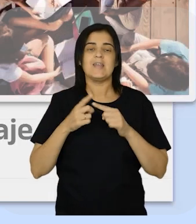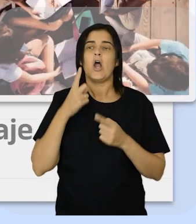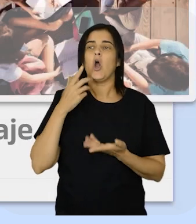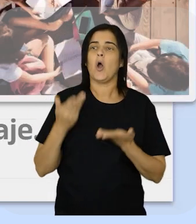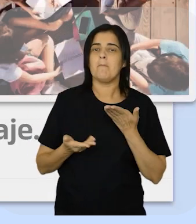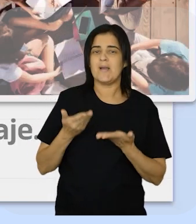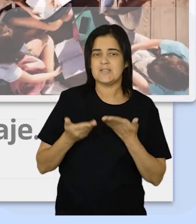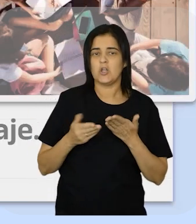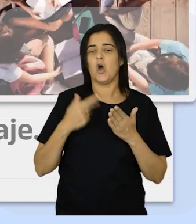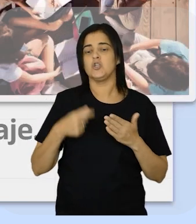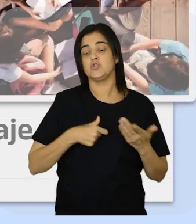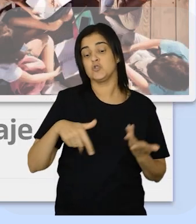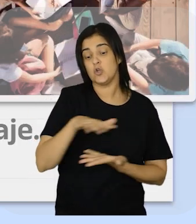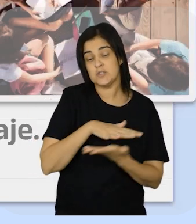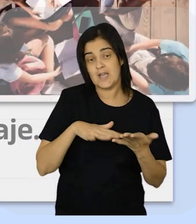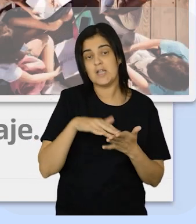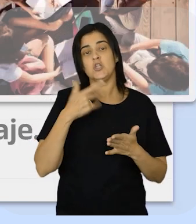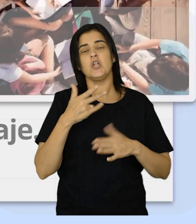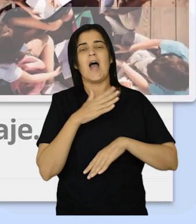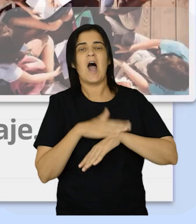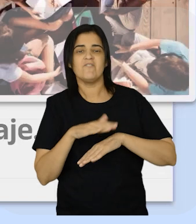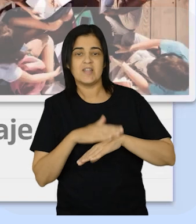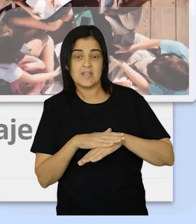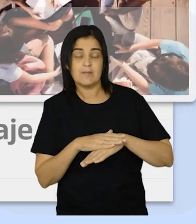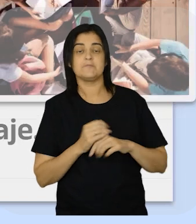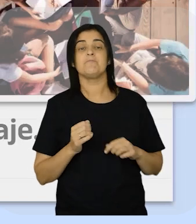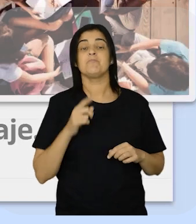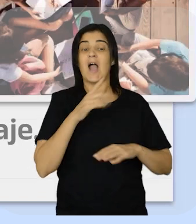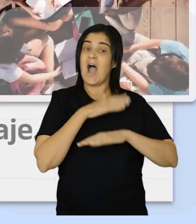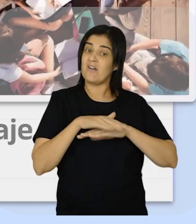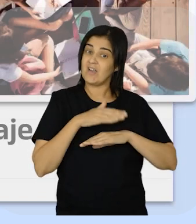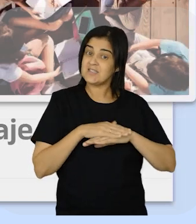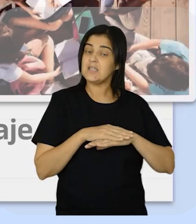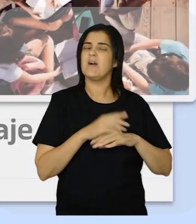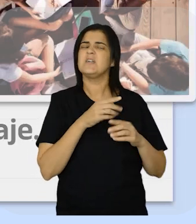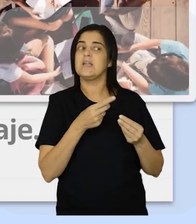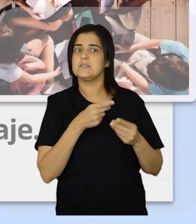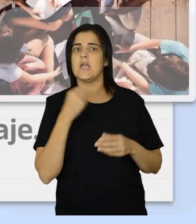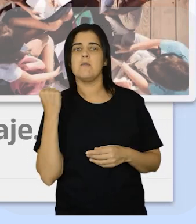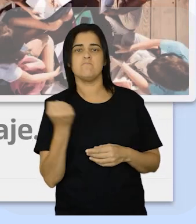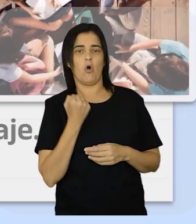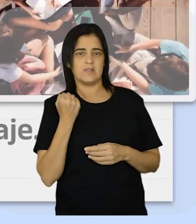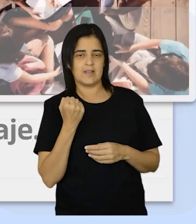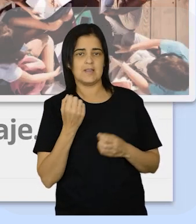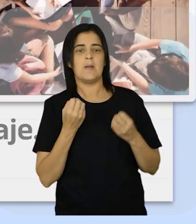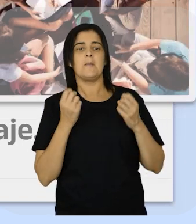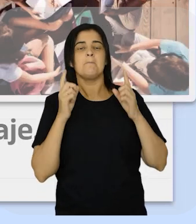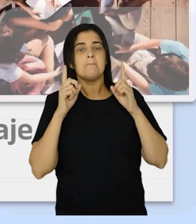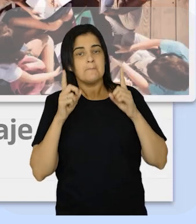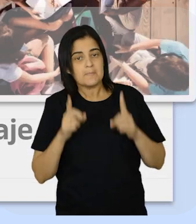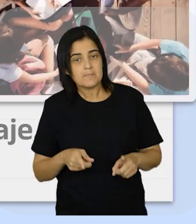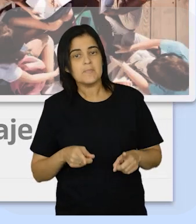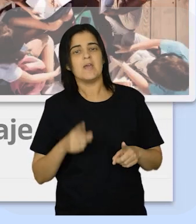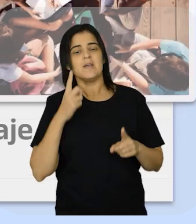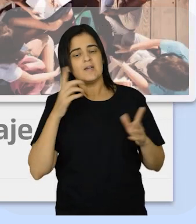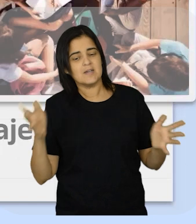estrategias sociales y las estrategias afectivas. Y como las estrategias afectivas son muy importantes, es que también